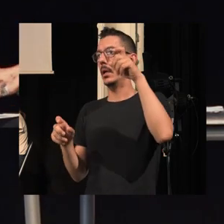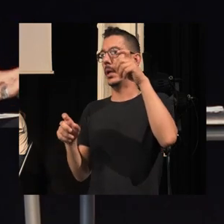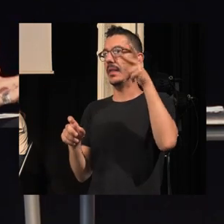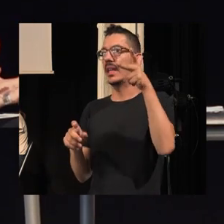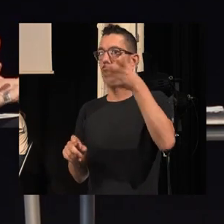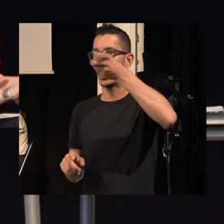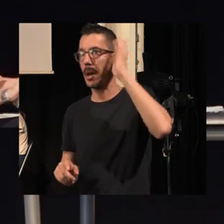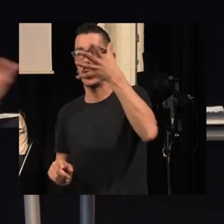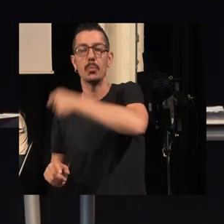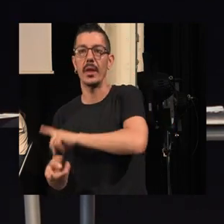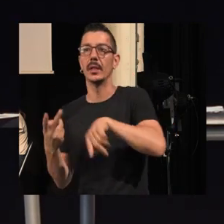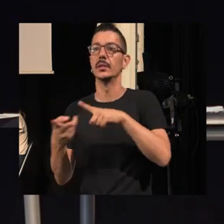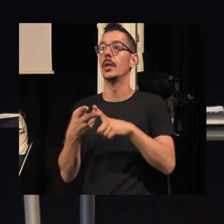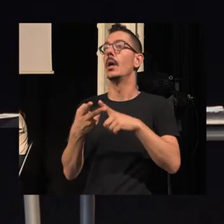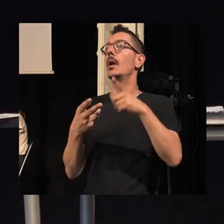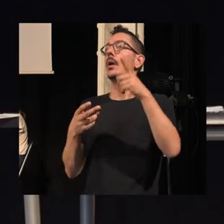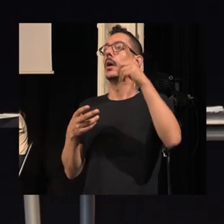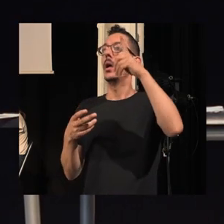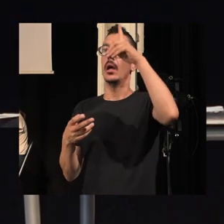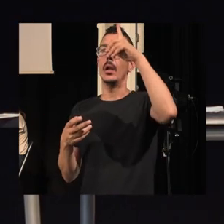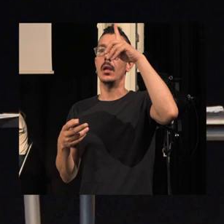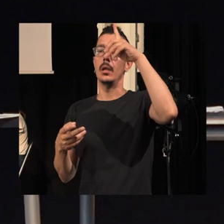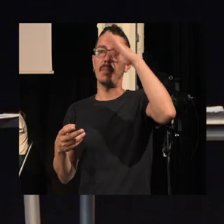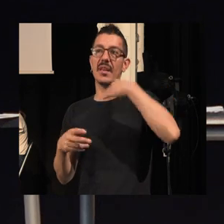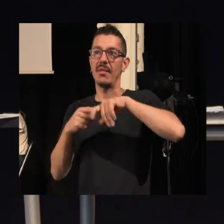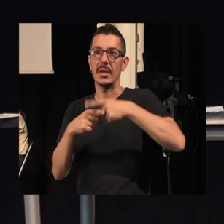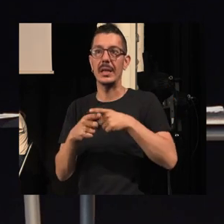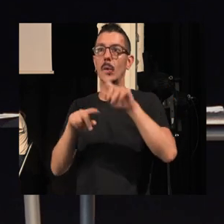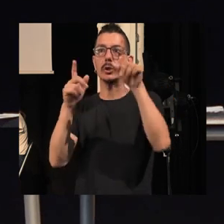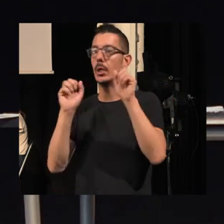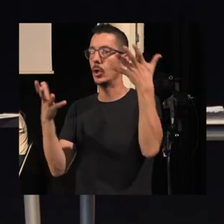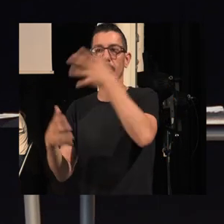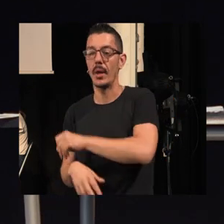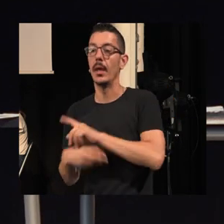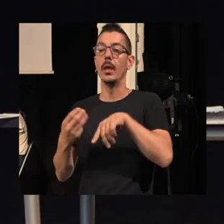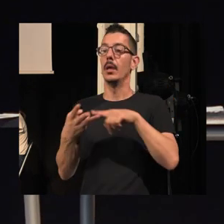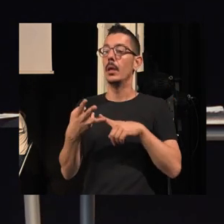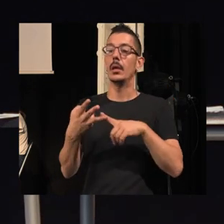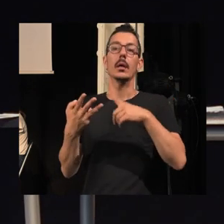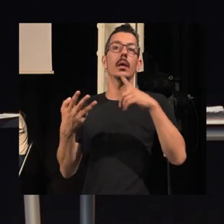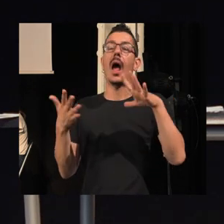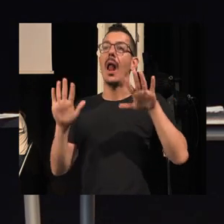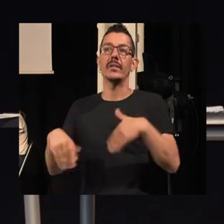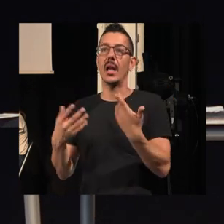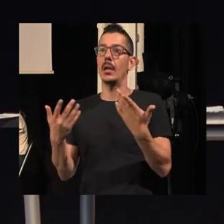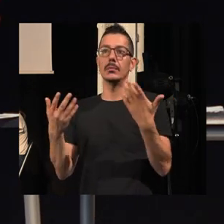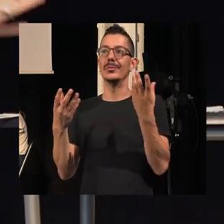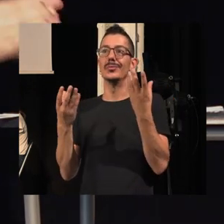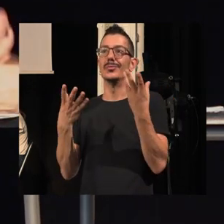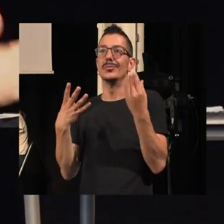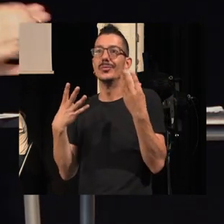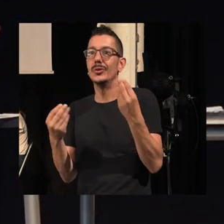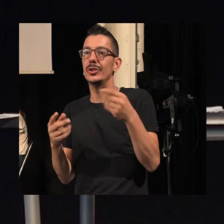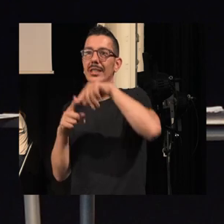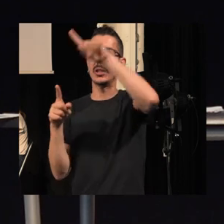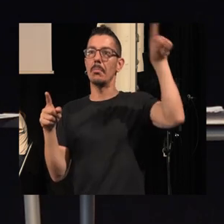muchísimas, muchísimas cuestiones. Y es un derecho liberal que responde a las necesidades de